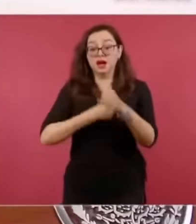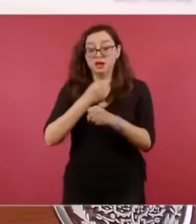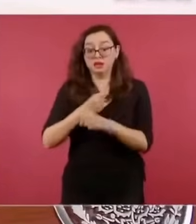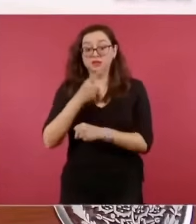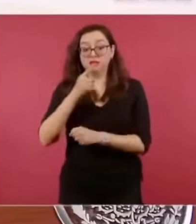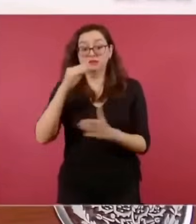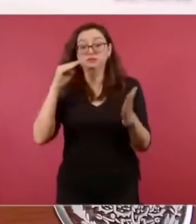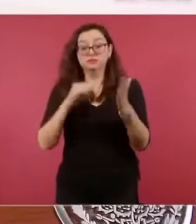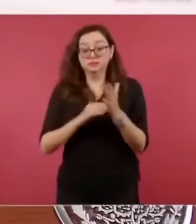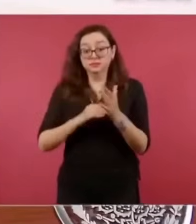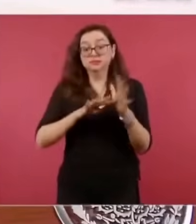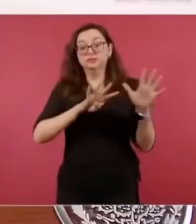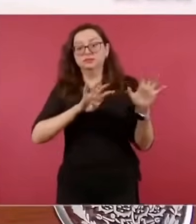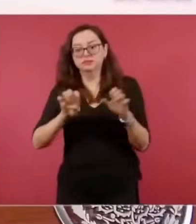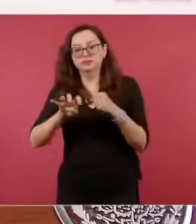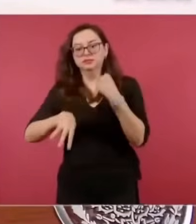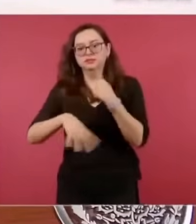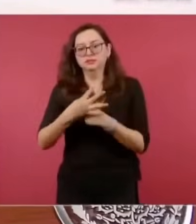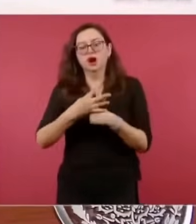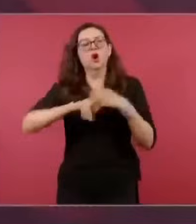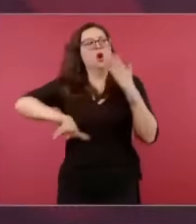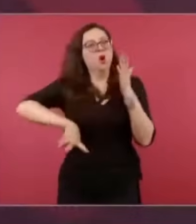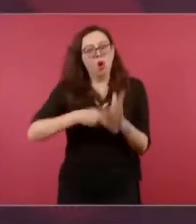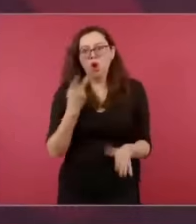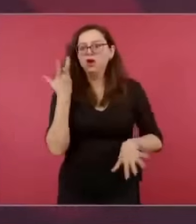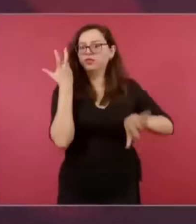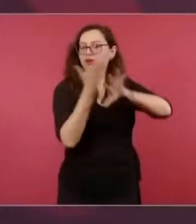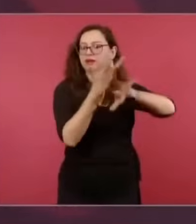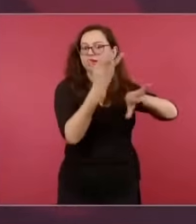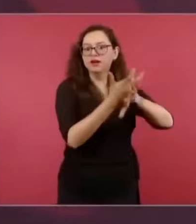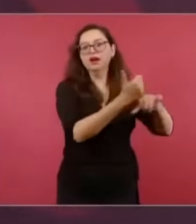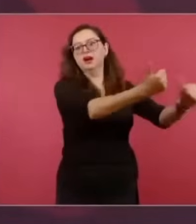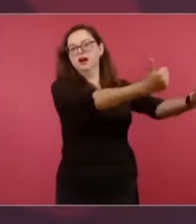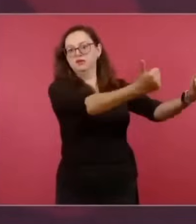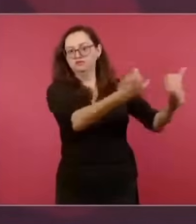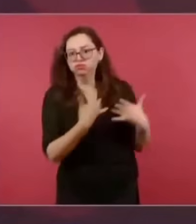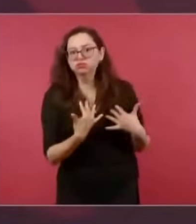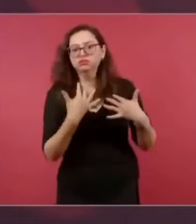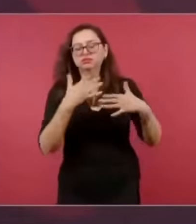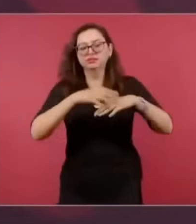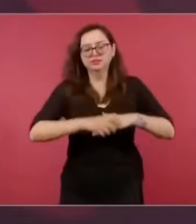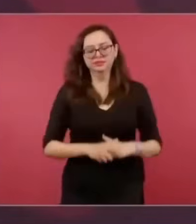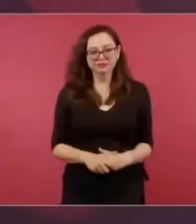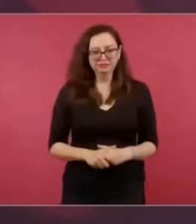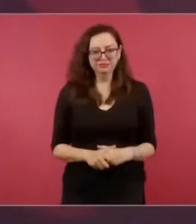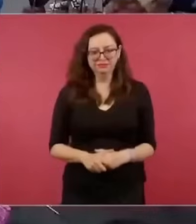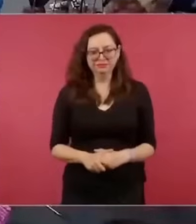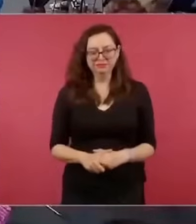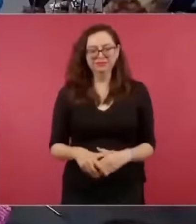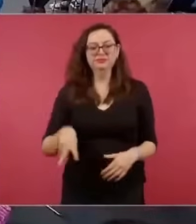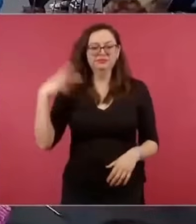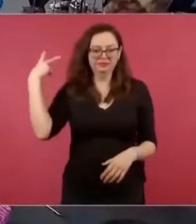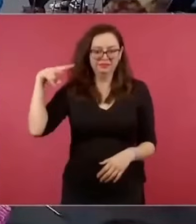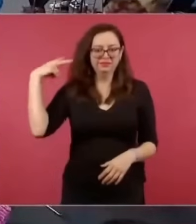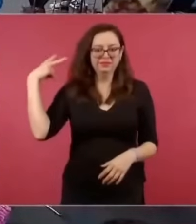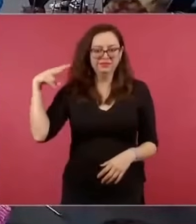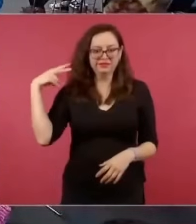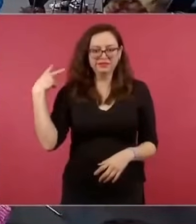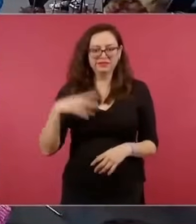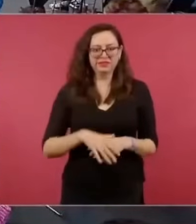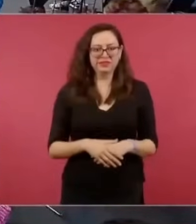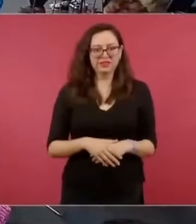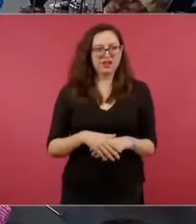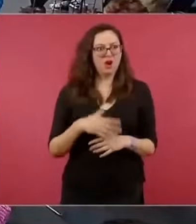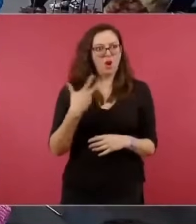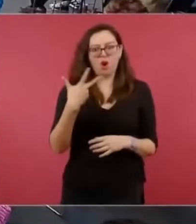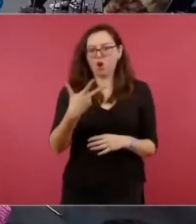1914, vuelven los estadounidenses a invadirnos. En Veracruz están como 7, 8